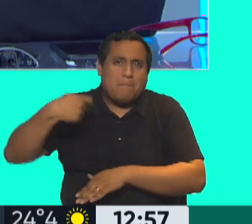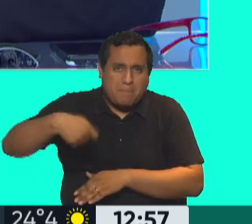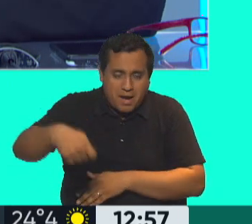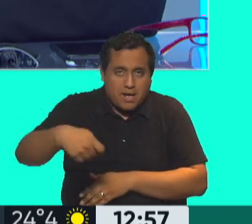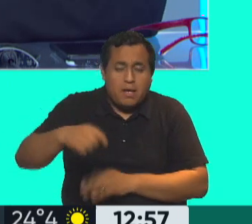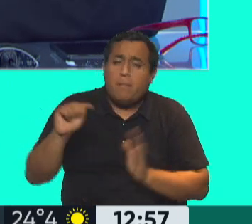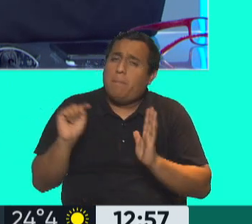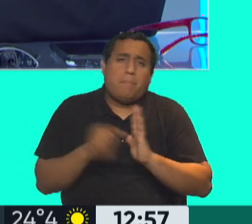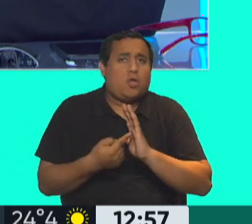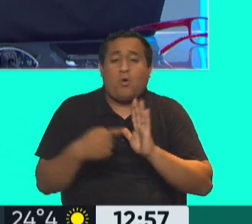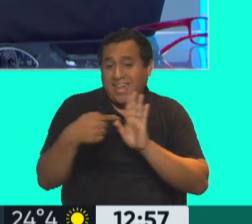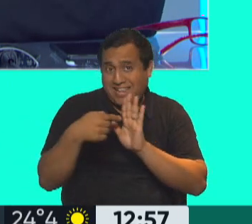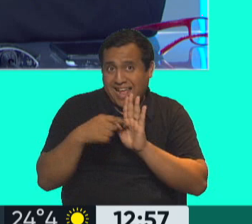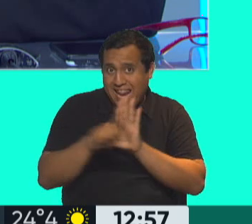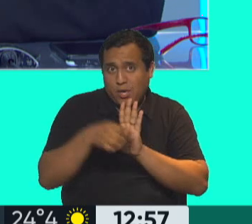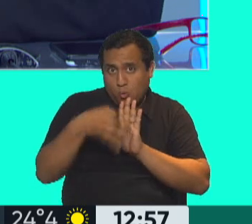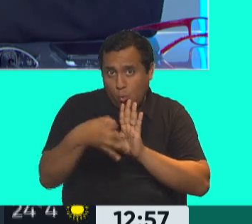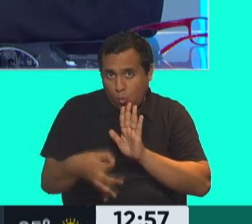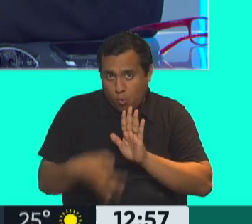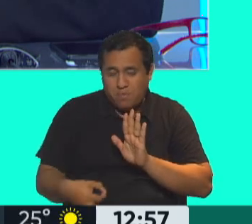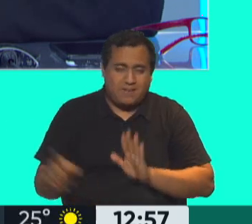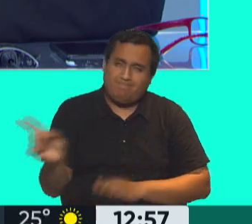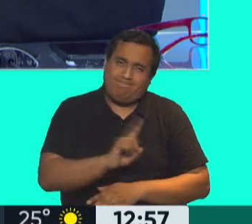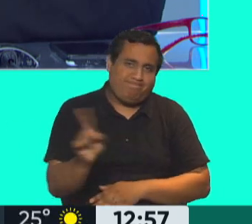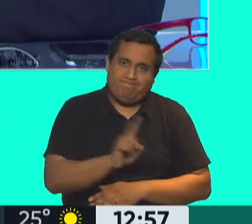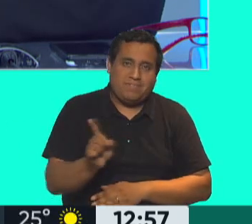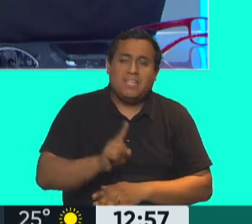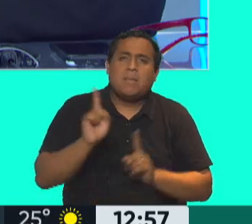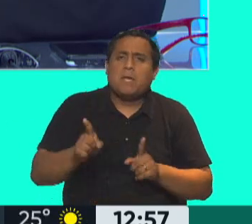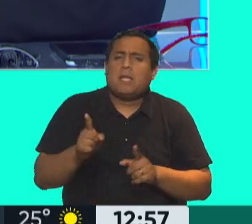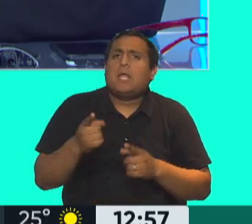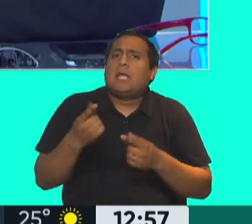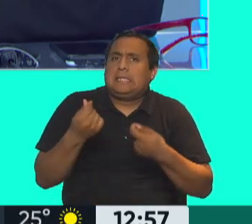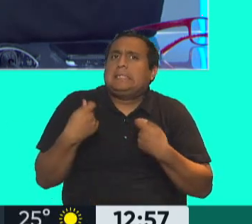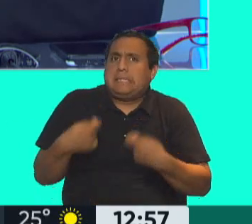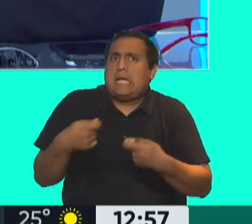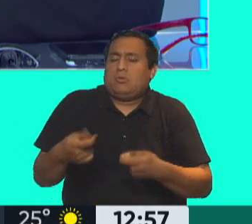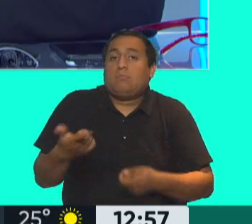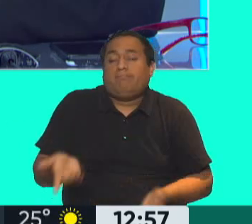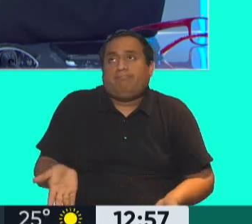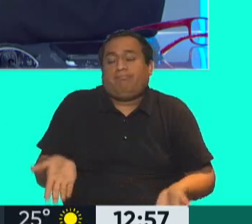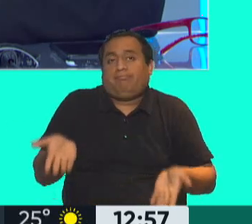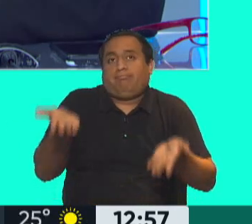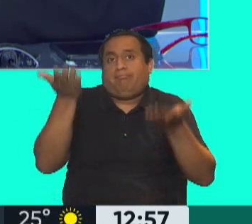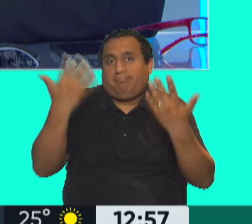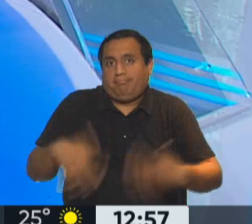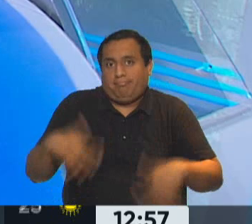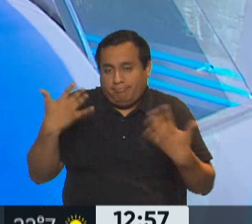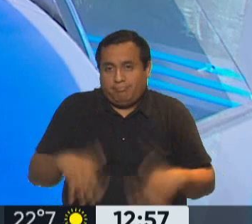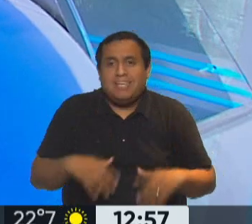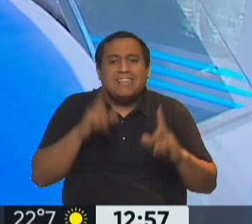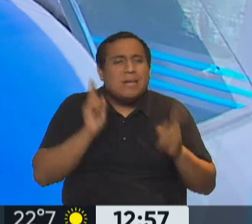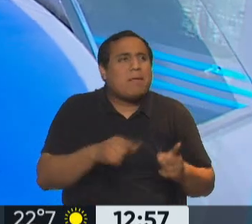cumple totalmente. Y por otra parte, son costos elevados en general. Son costos elevados y además, Rulo, lo que se señala es